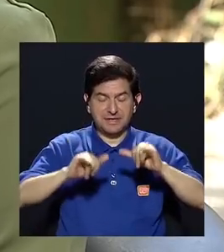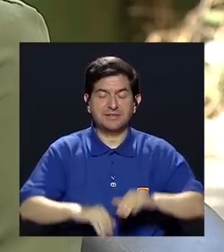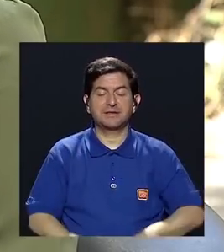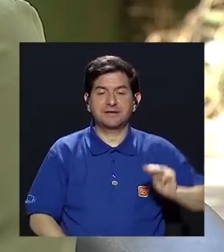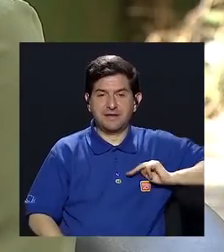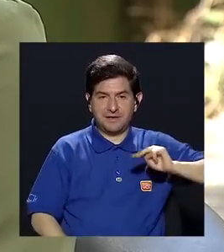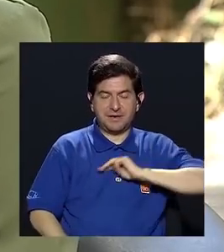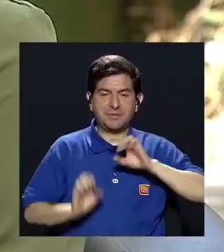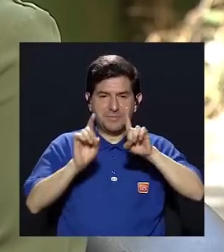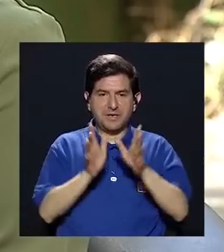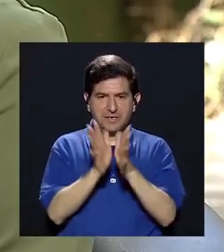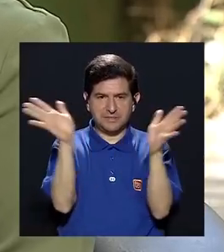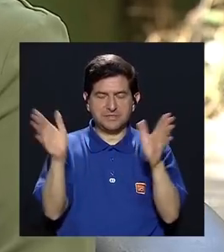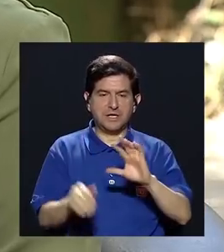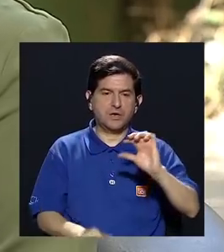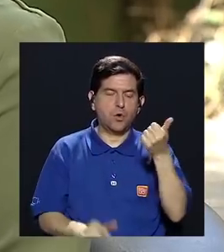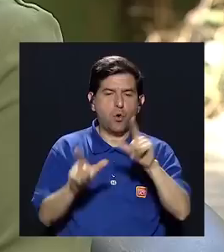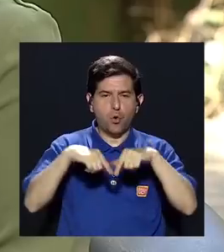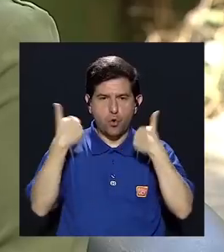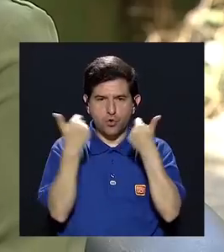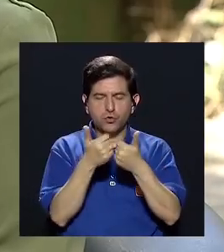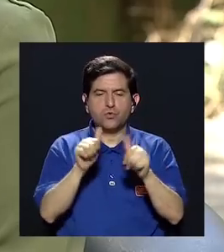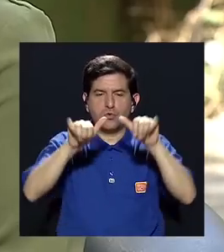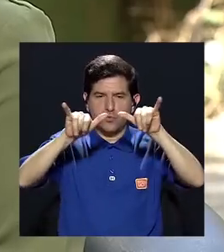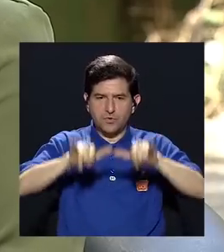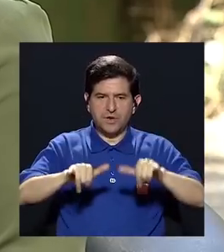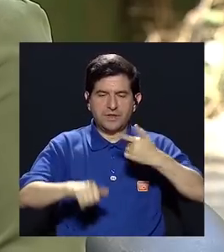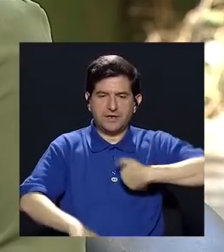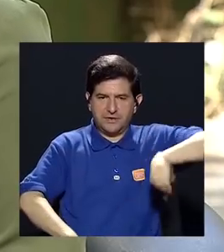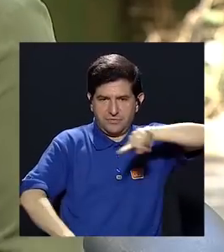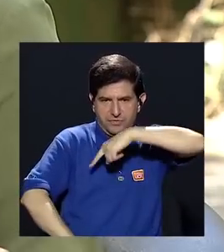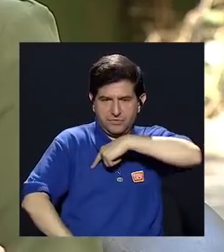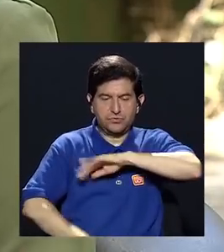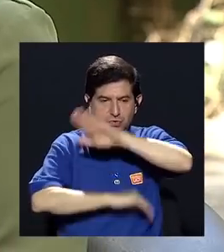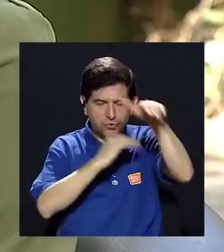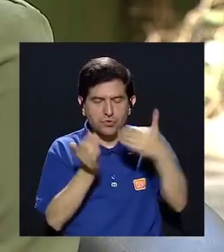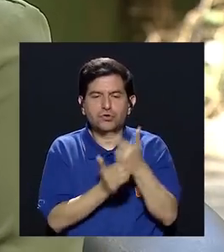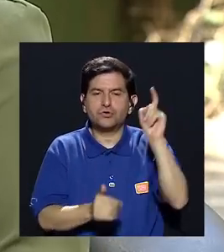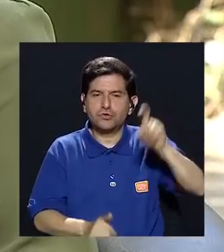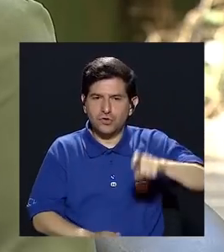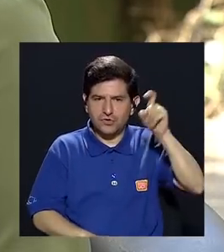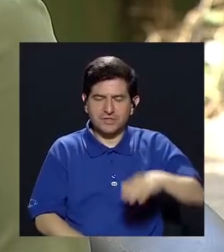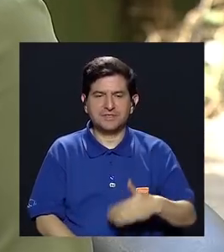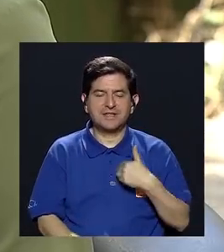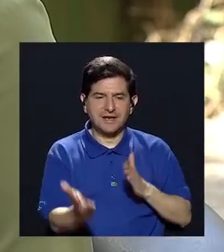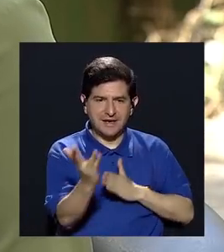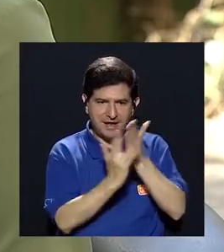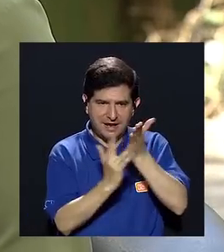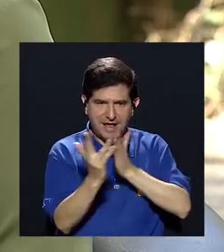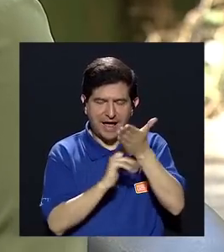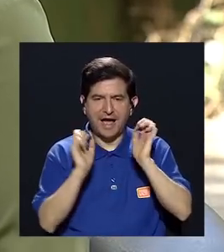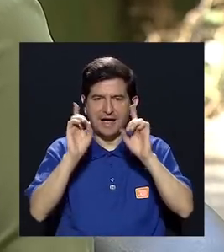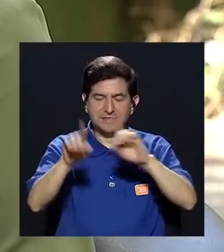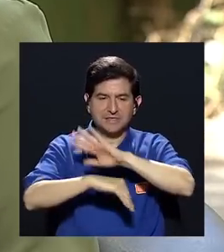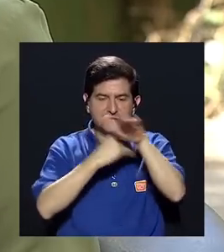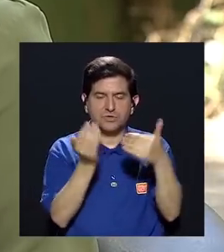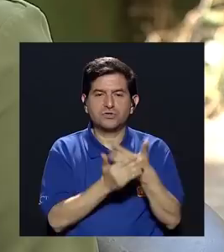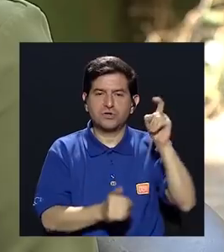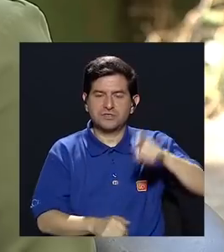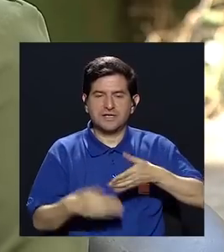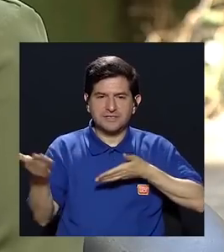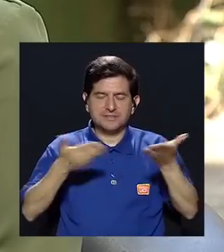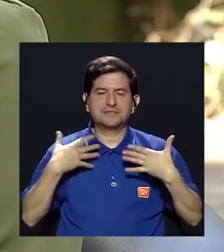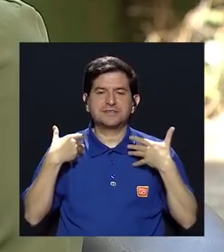MEP, y otro grupo pues que se va a quedar con nosotros. Todos necesitan tener acceso a educación, todos necesitan